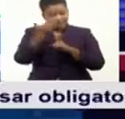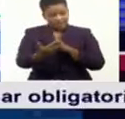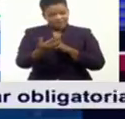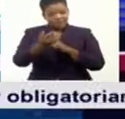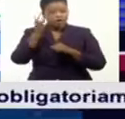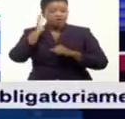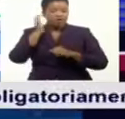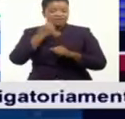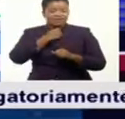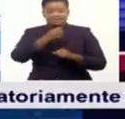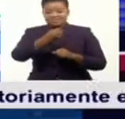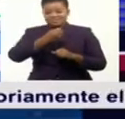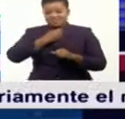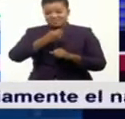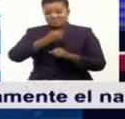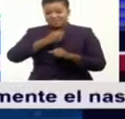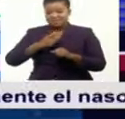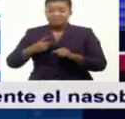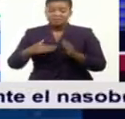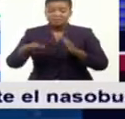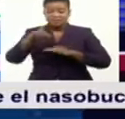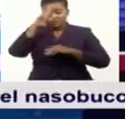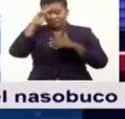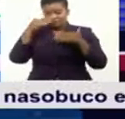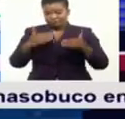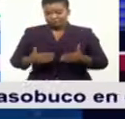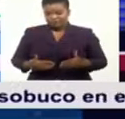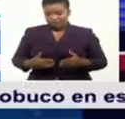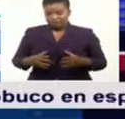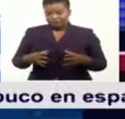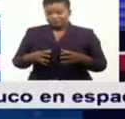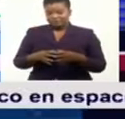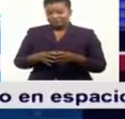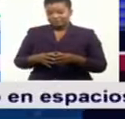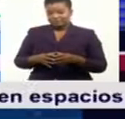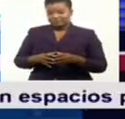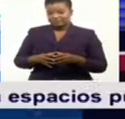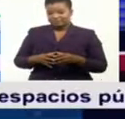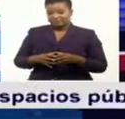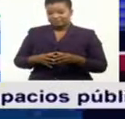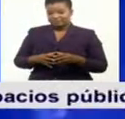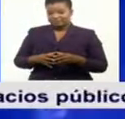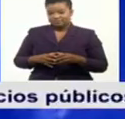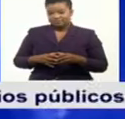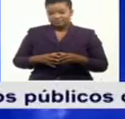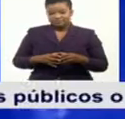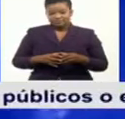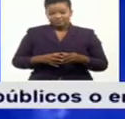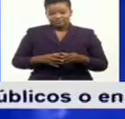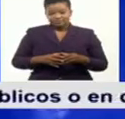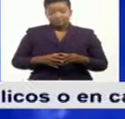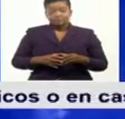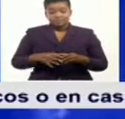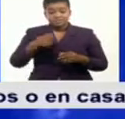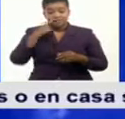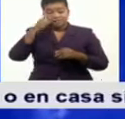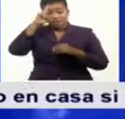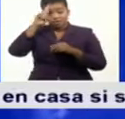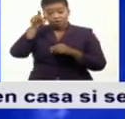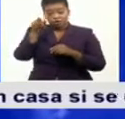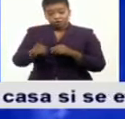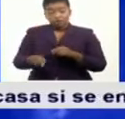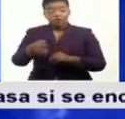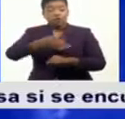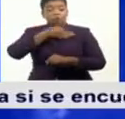conferencia de prensa que ofrece el Ministerio de Salud Pública. Y bueno, había una doctora que estaba entrevistando. Sonia González, jefa de